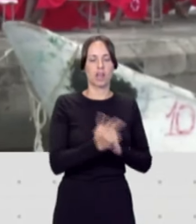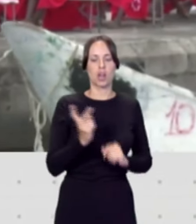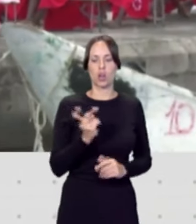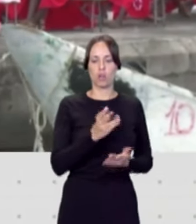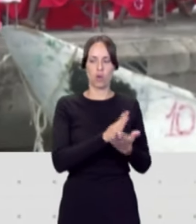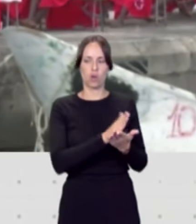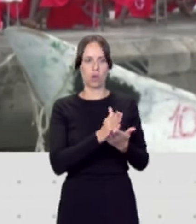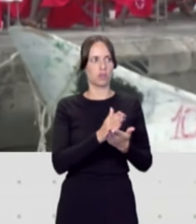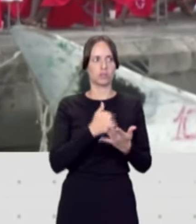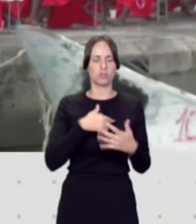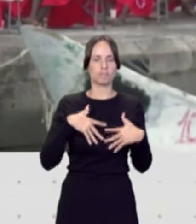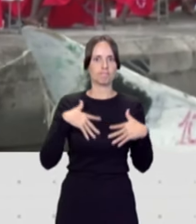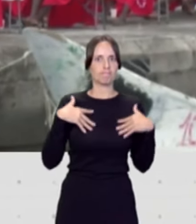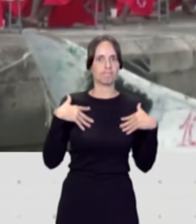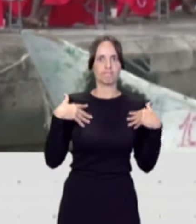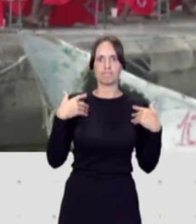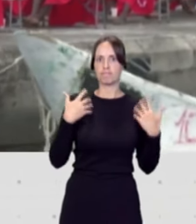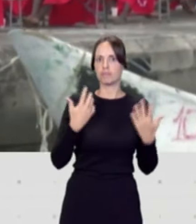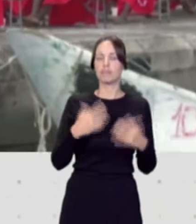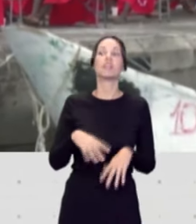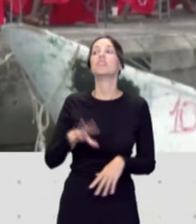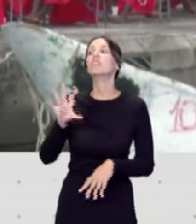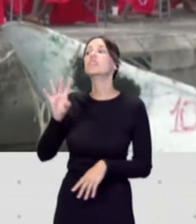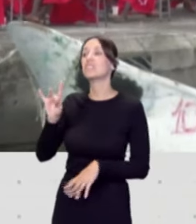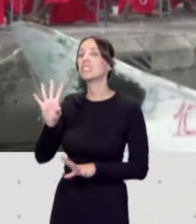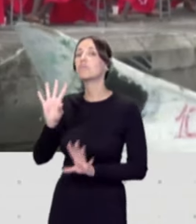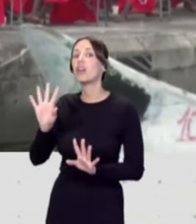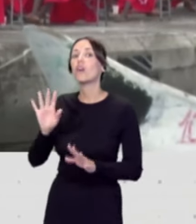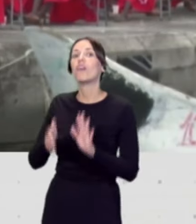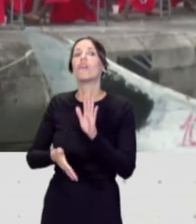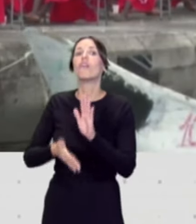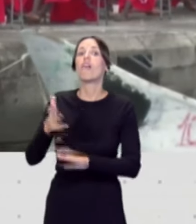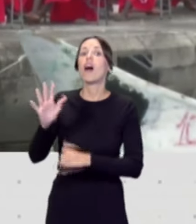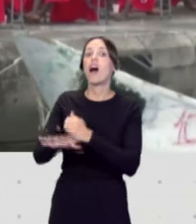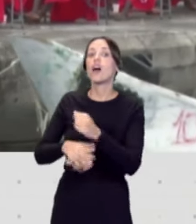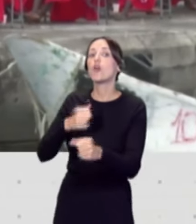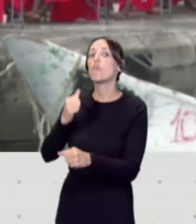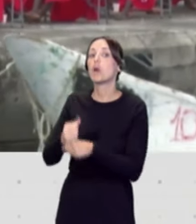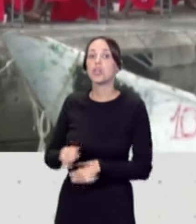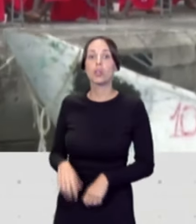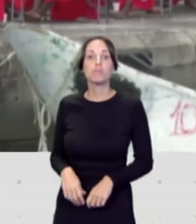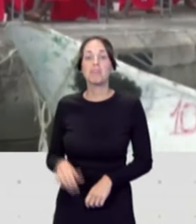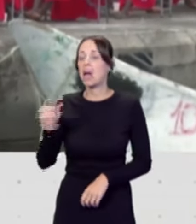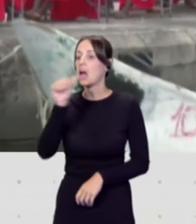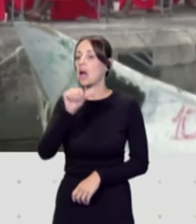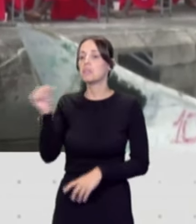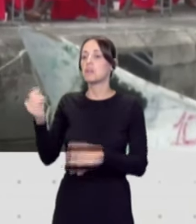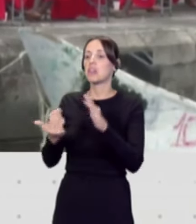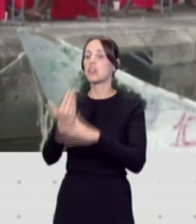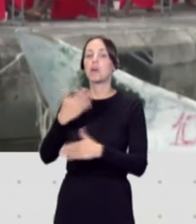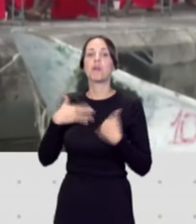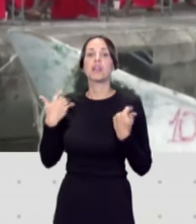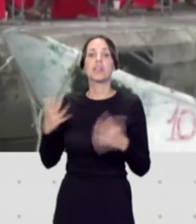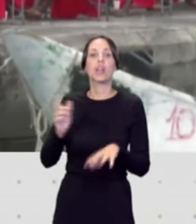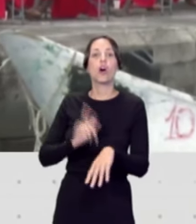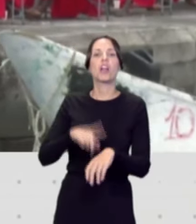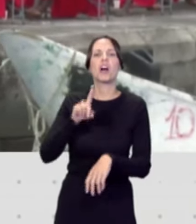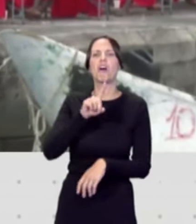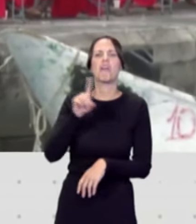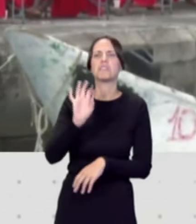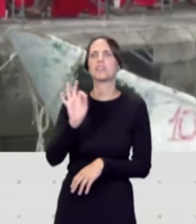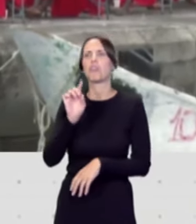Sí, impacta, pero impacta igual, váyanse ustedes al aeropuerto cualquier día de la semana, al vuelo de las 11 o las 12,